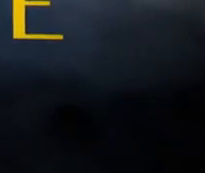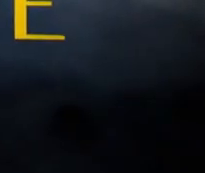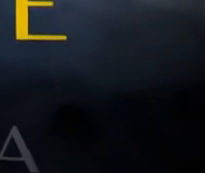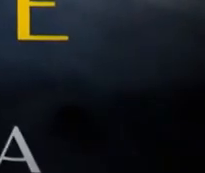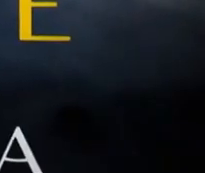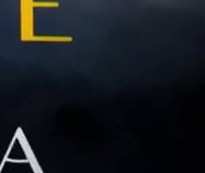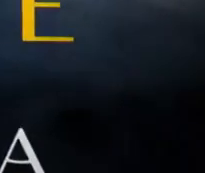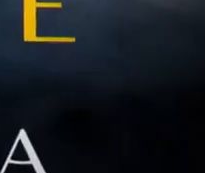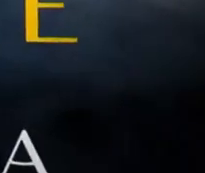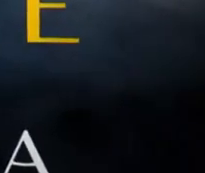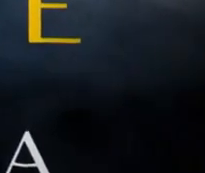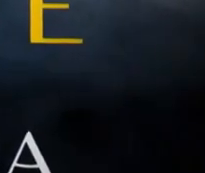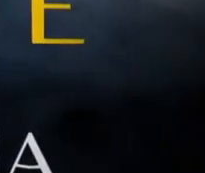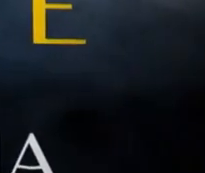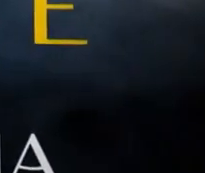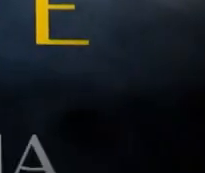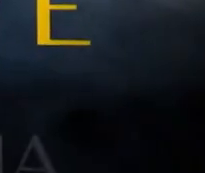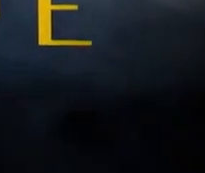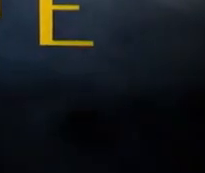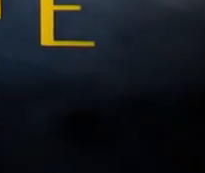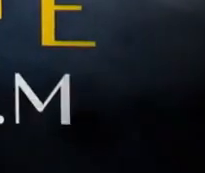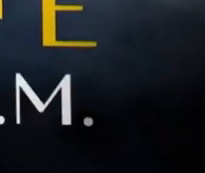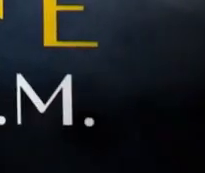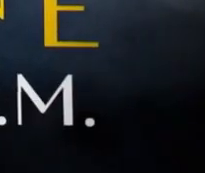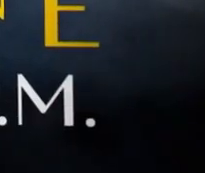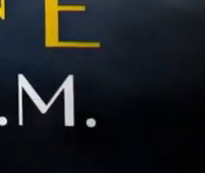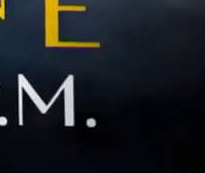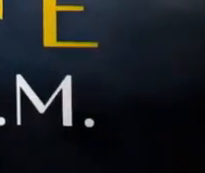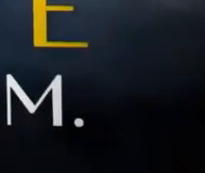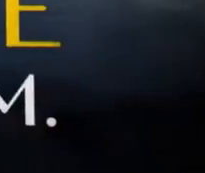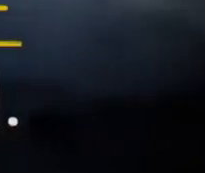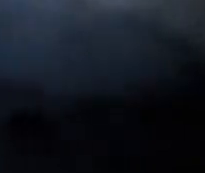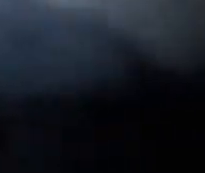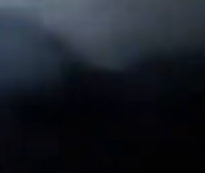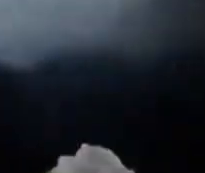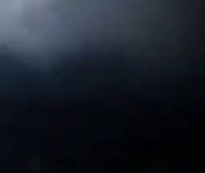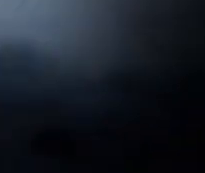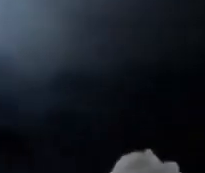Anguitaní. Esta semana a las 9 de la noche.